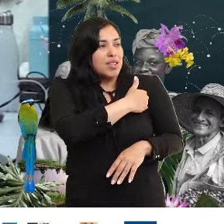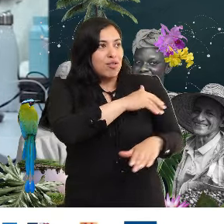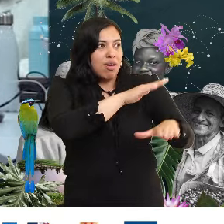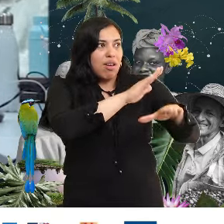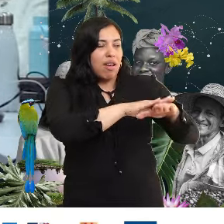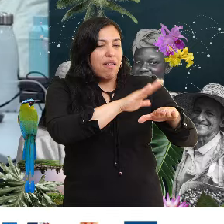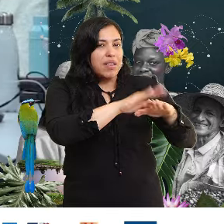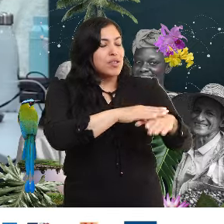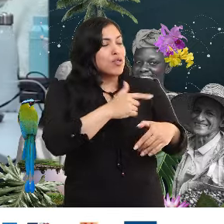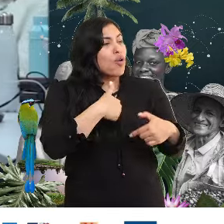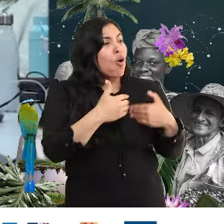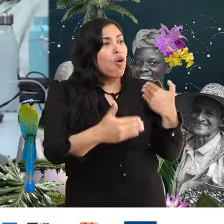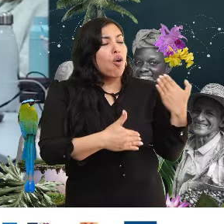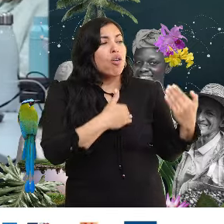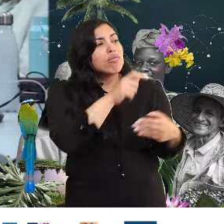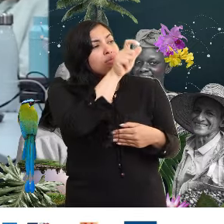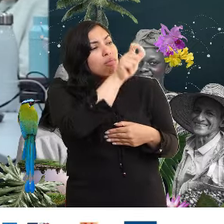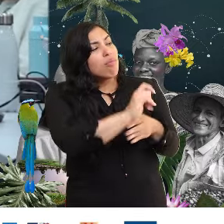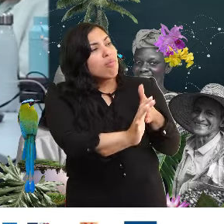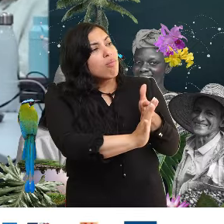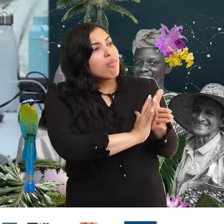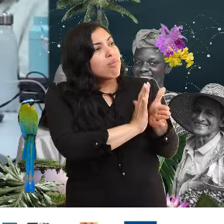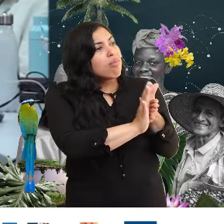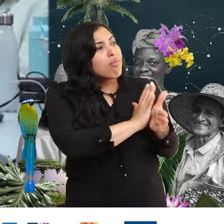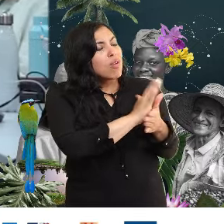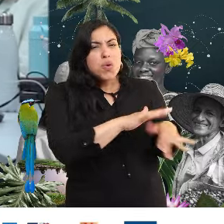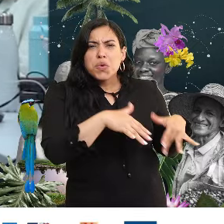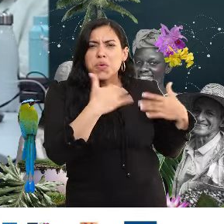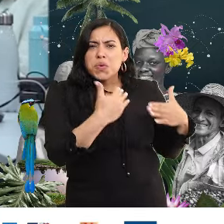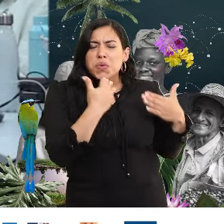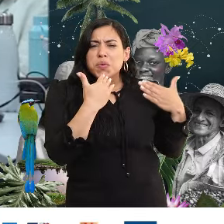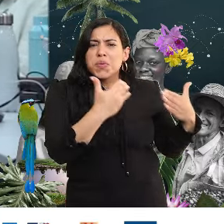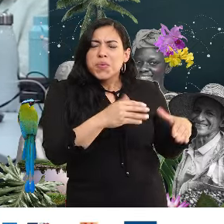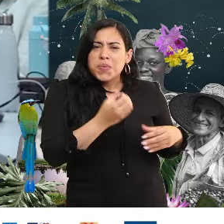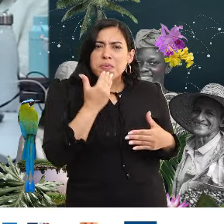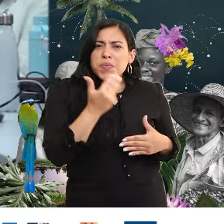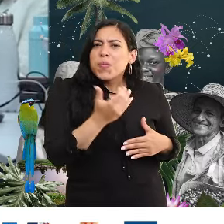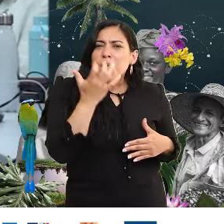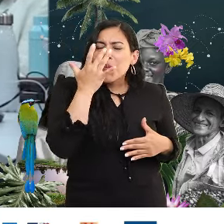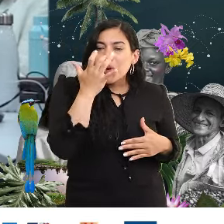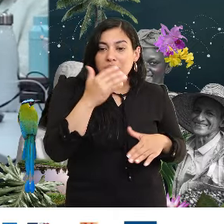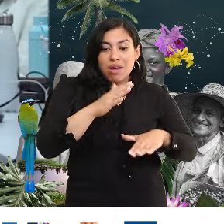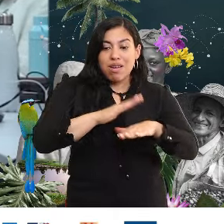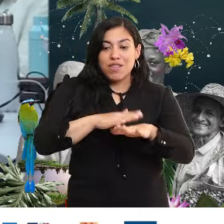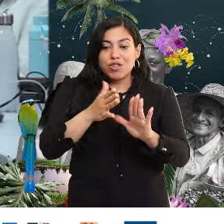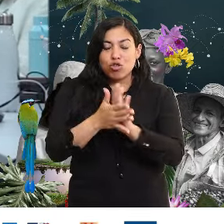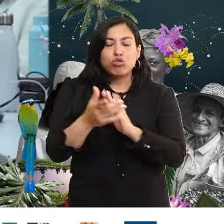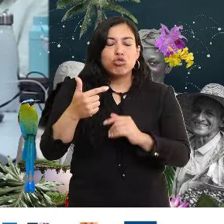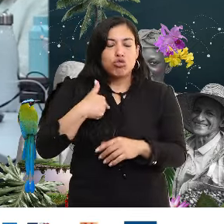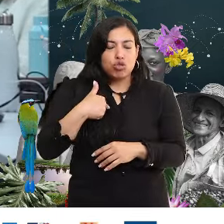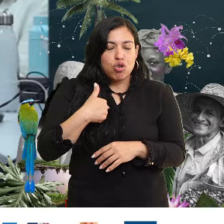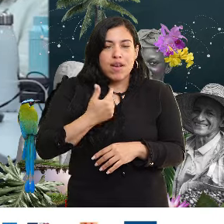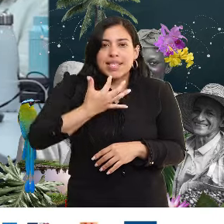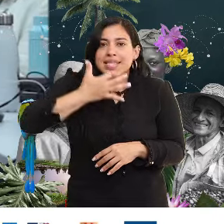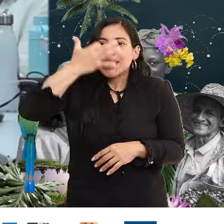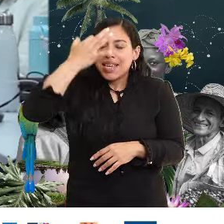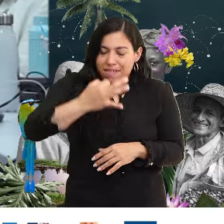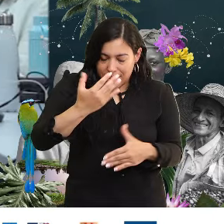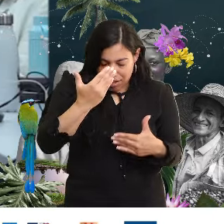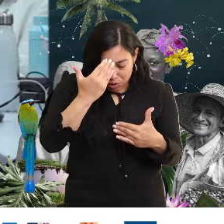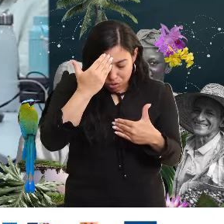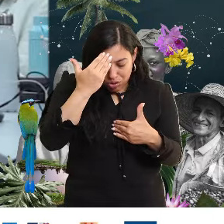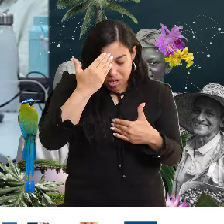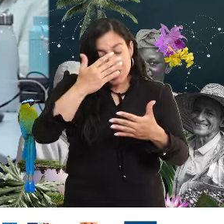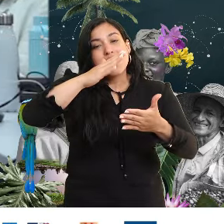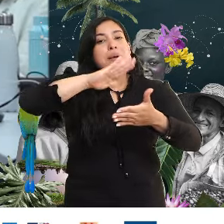de escucharla, de todos estos planteamientos que usted nos hace, porque yo estoy completamente convencida que la